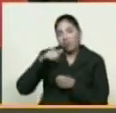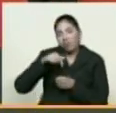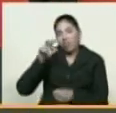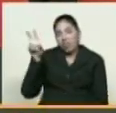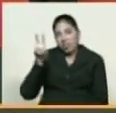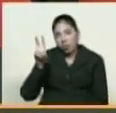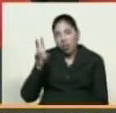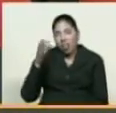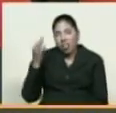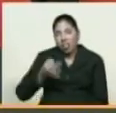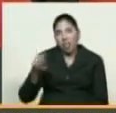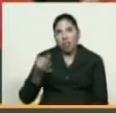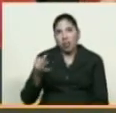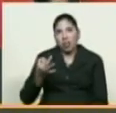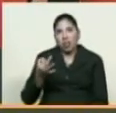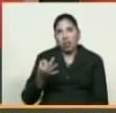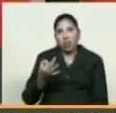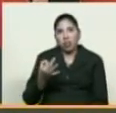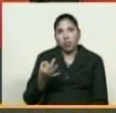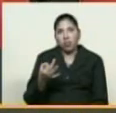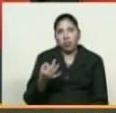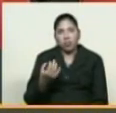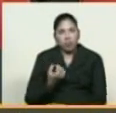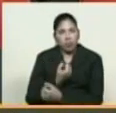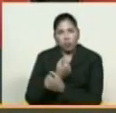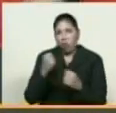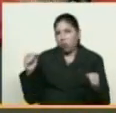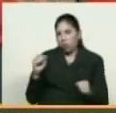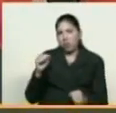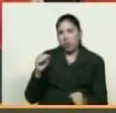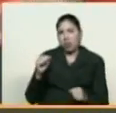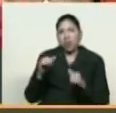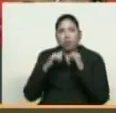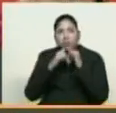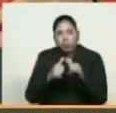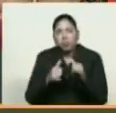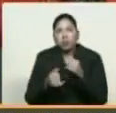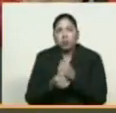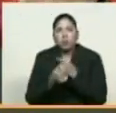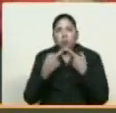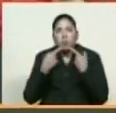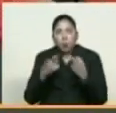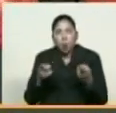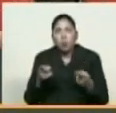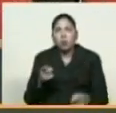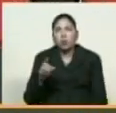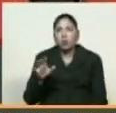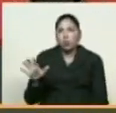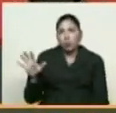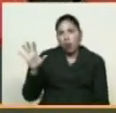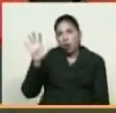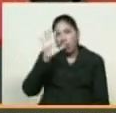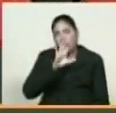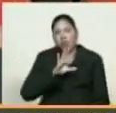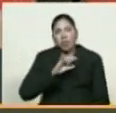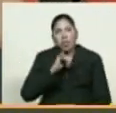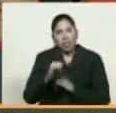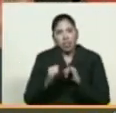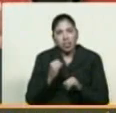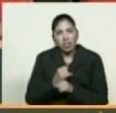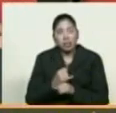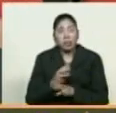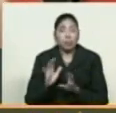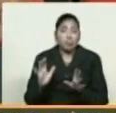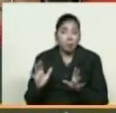imposible que salgan los medios de comunicación, a pesar de que Primero Justicia mandó una carta tratando de explicar